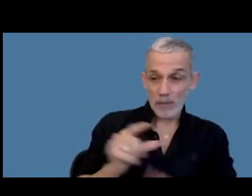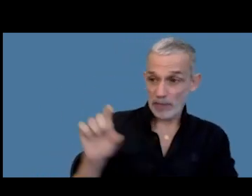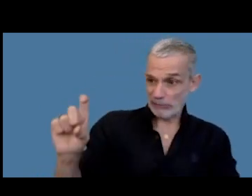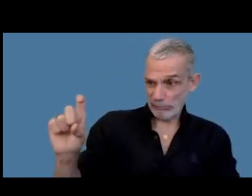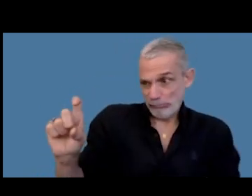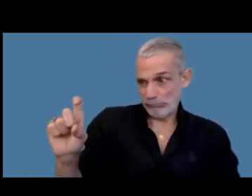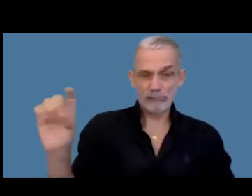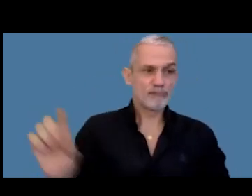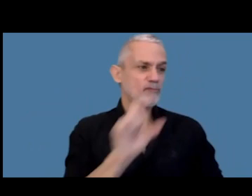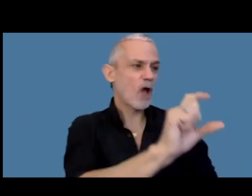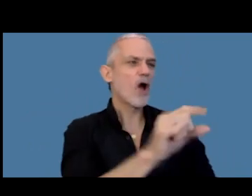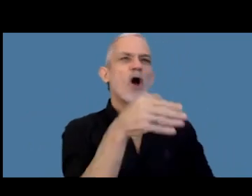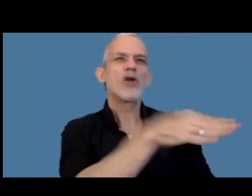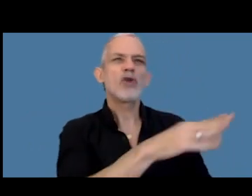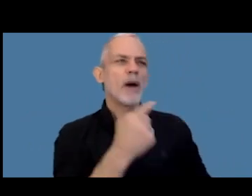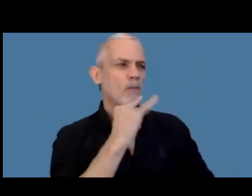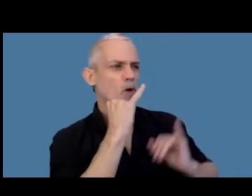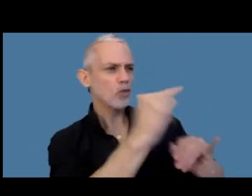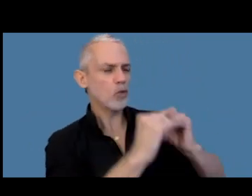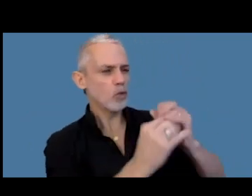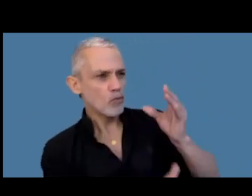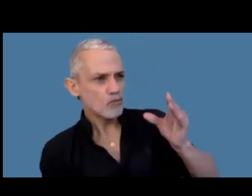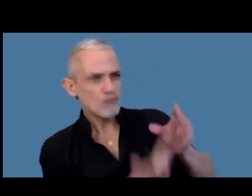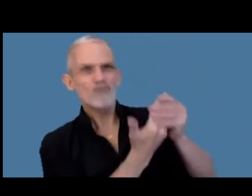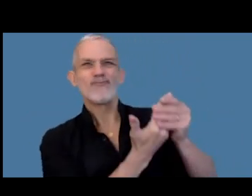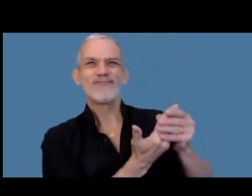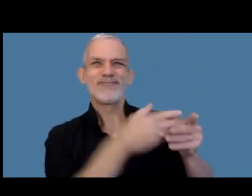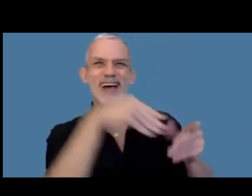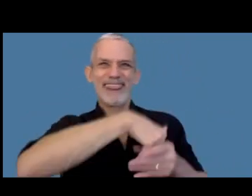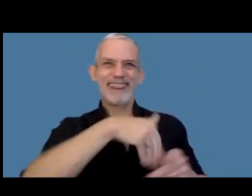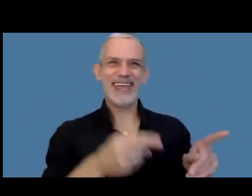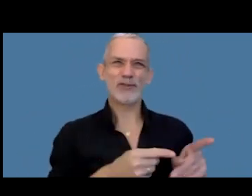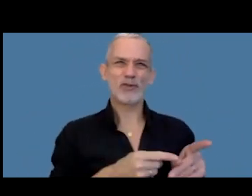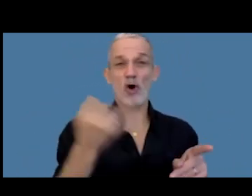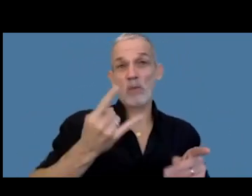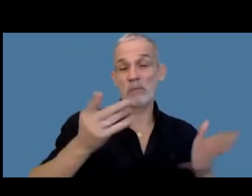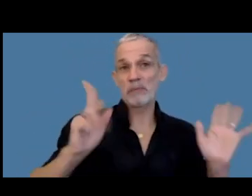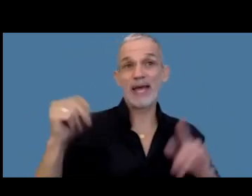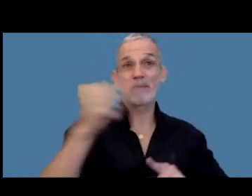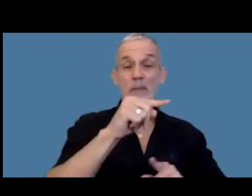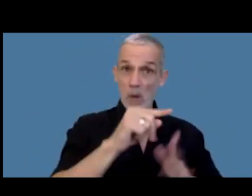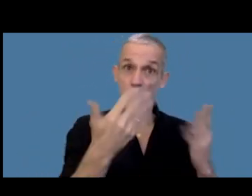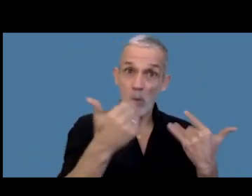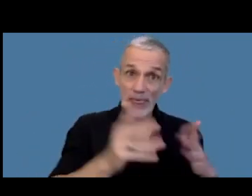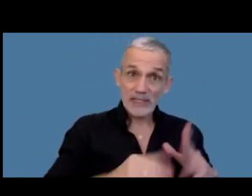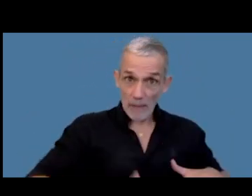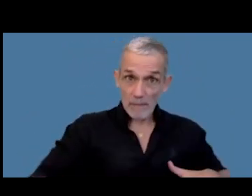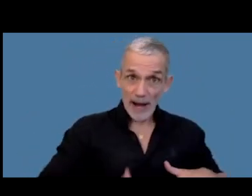que la mujer se insemine, por ejemplo, probablemente tenga una concepción